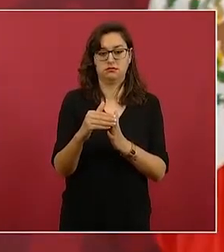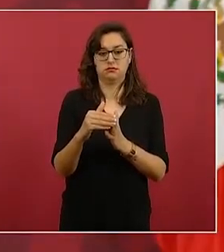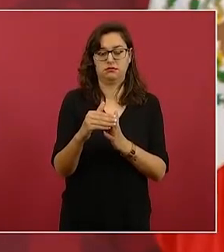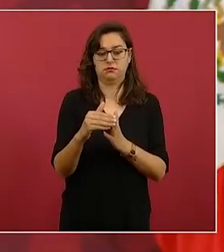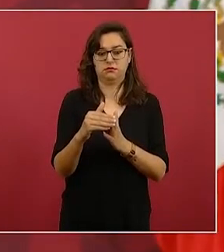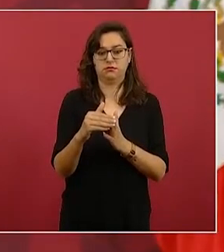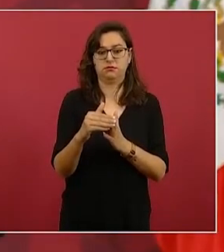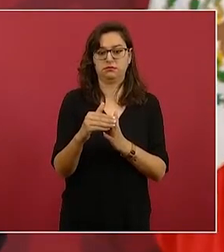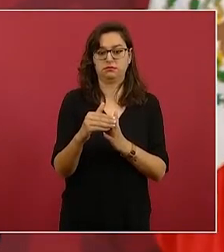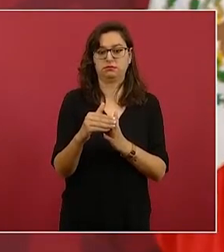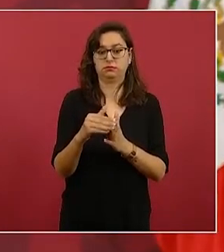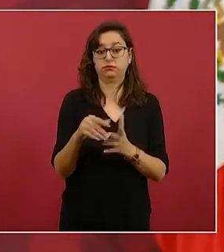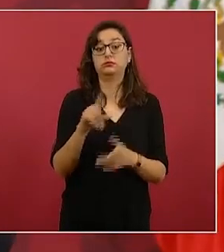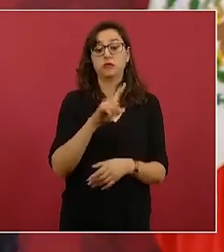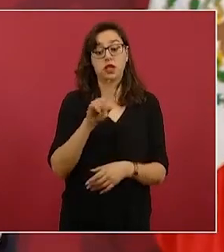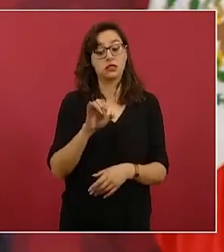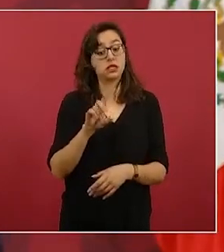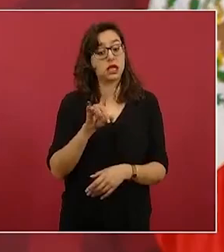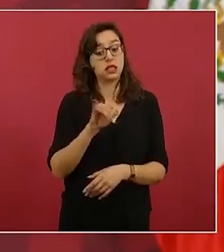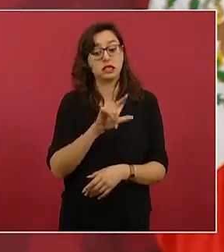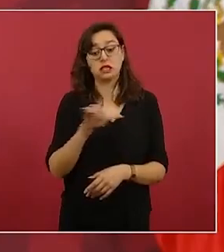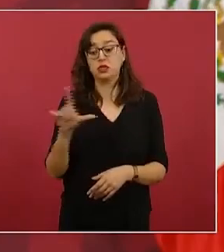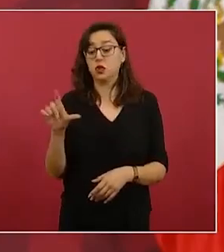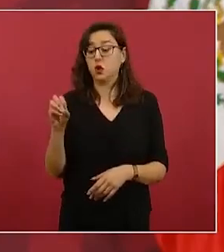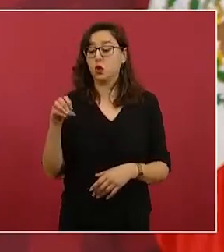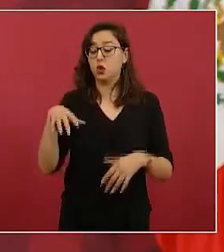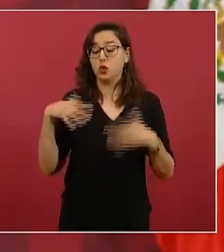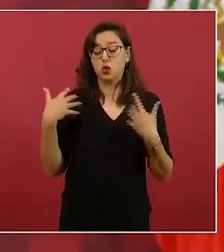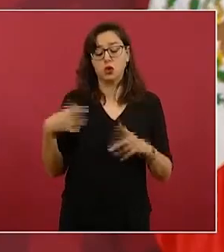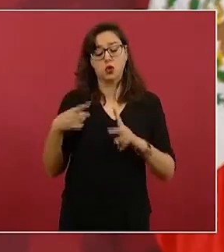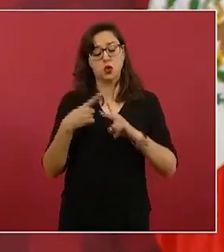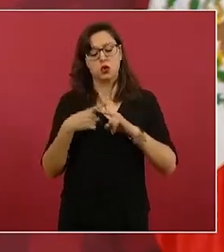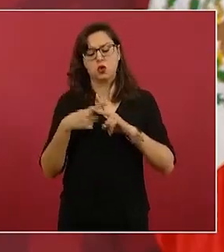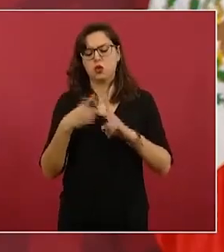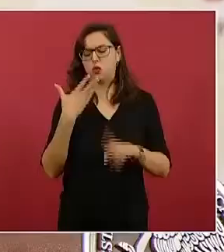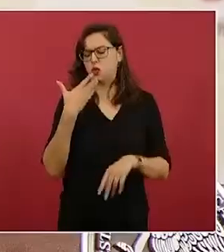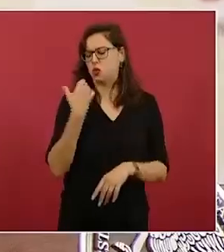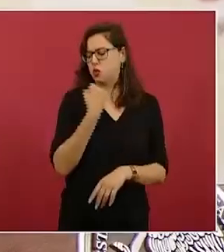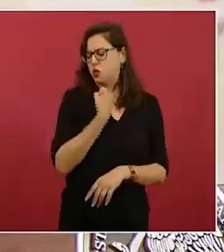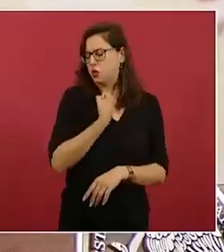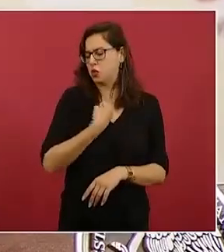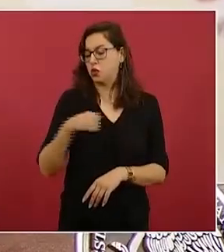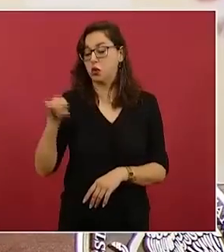Este gran economista se equivocó por muy poco,